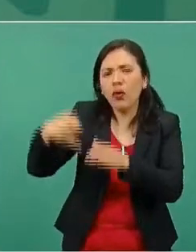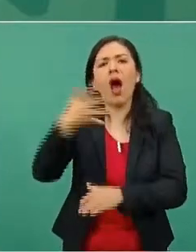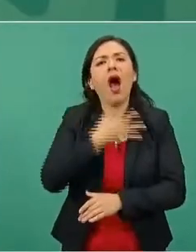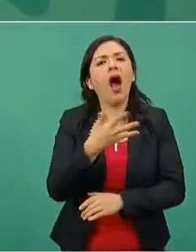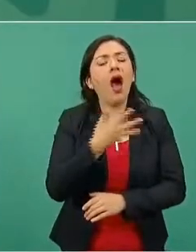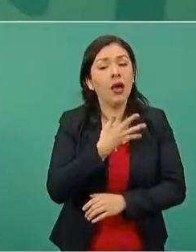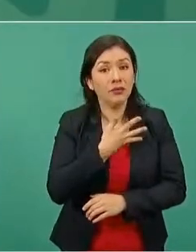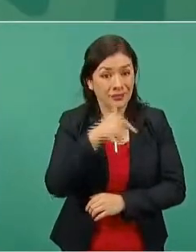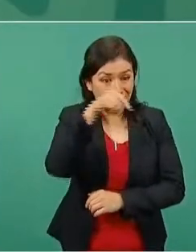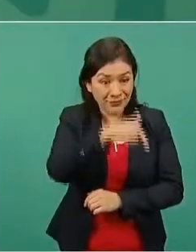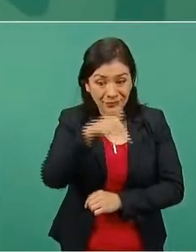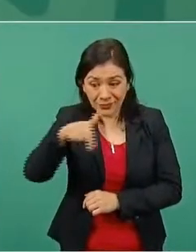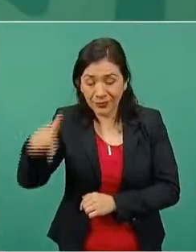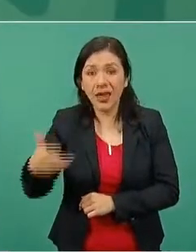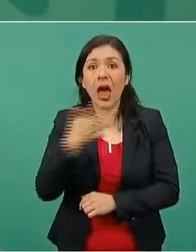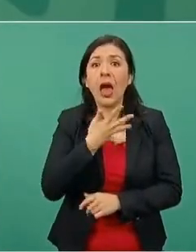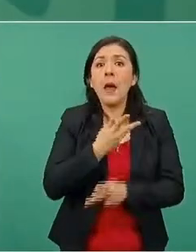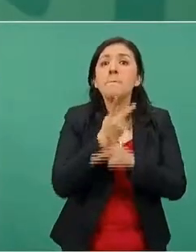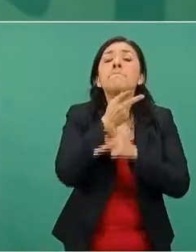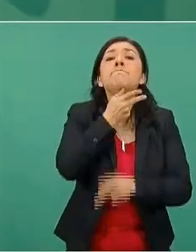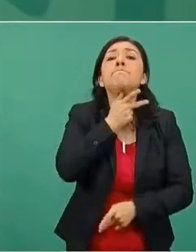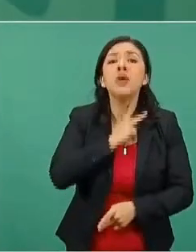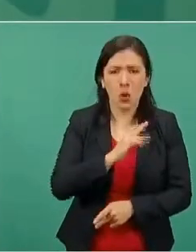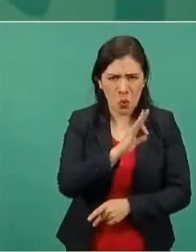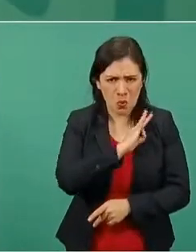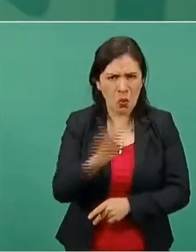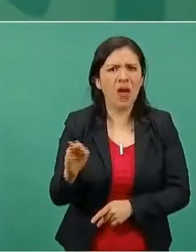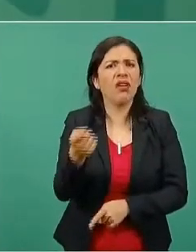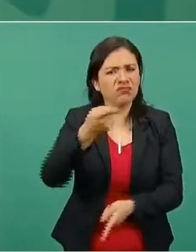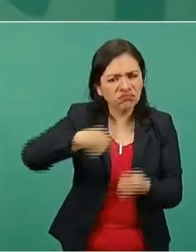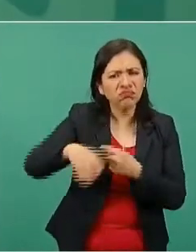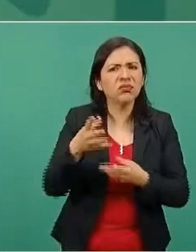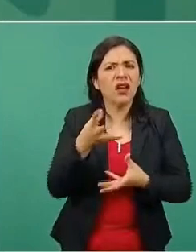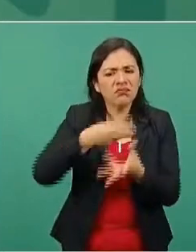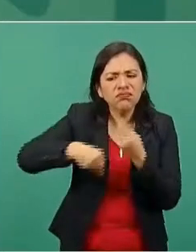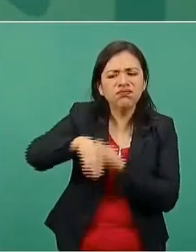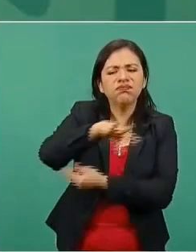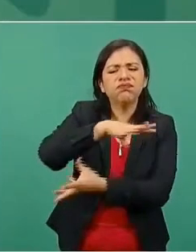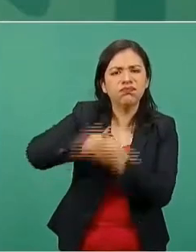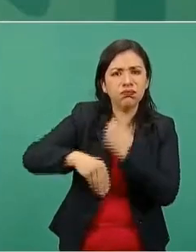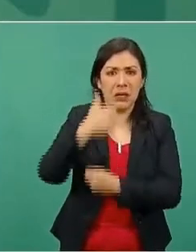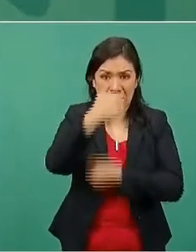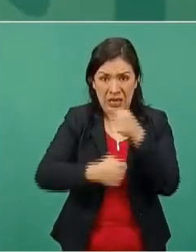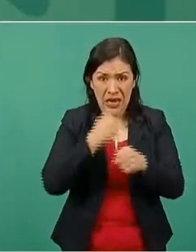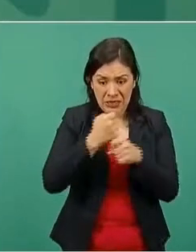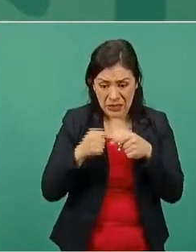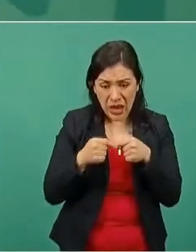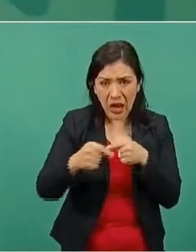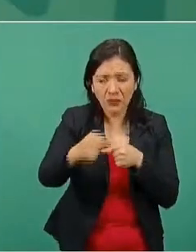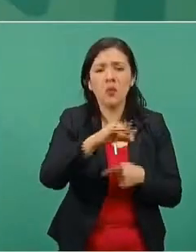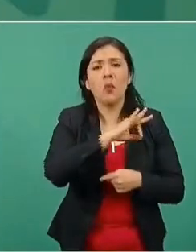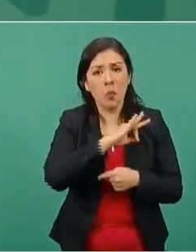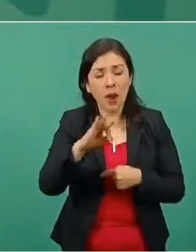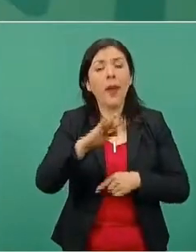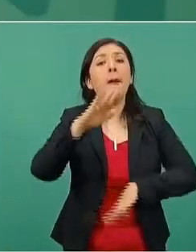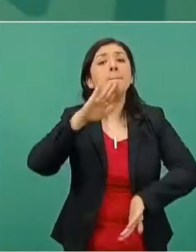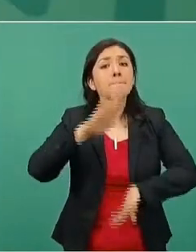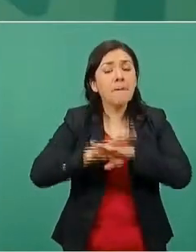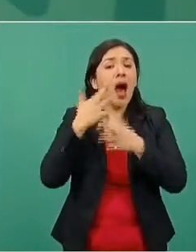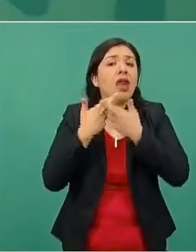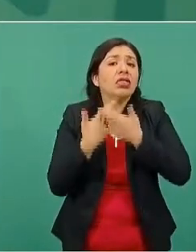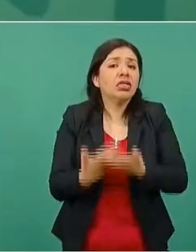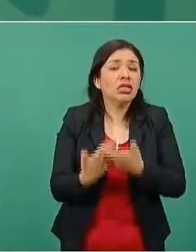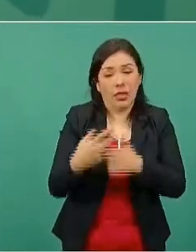petróleo, podemos consumir petróleo todo este sexenio y vamos a dejar más